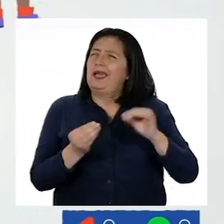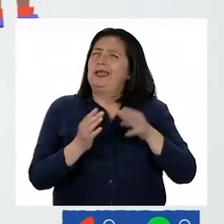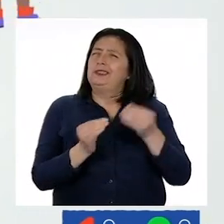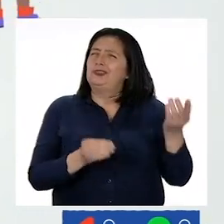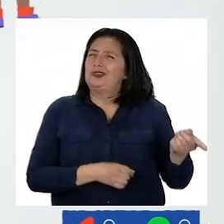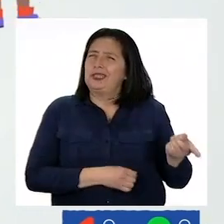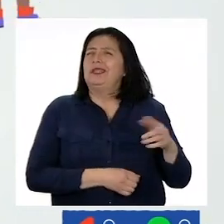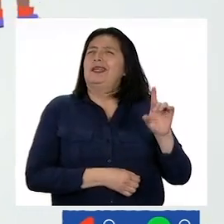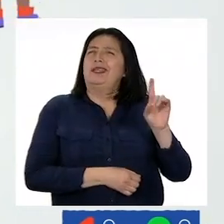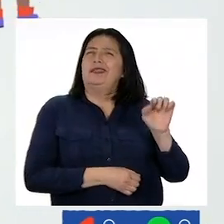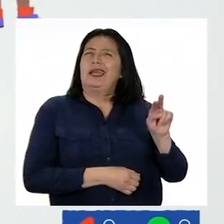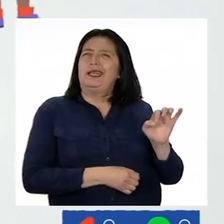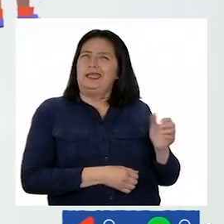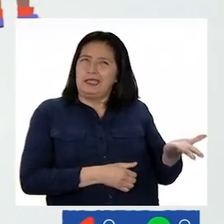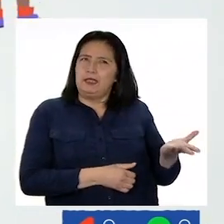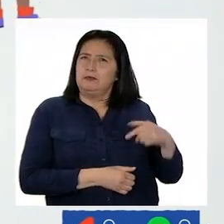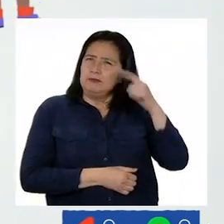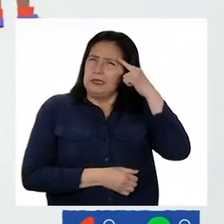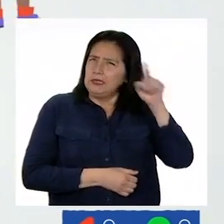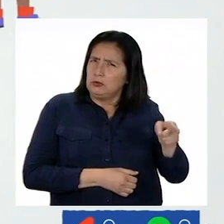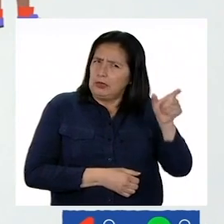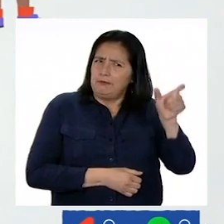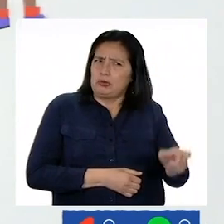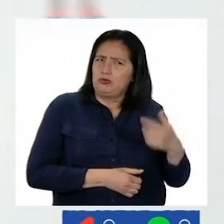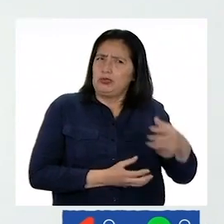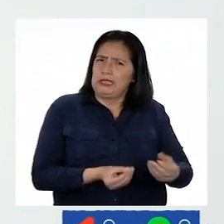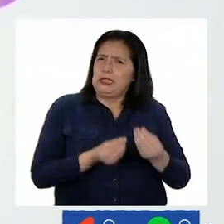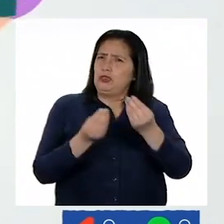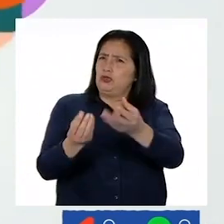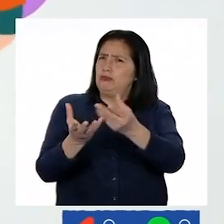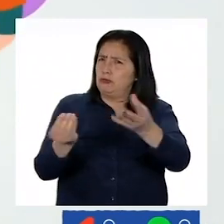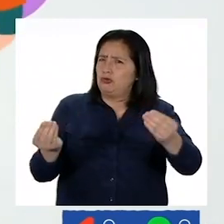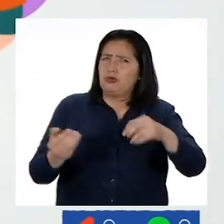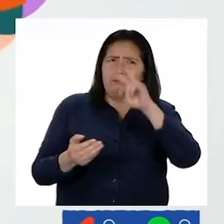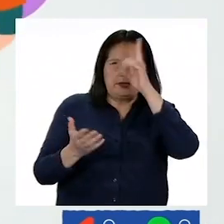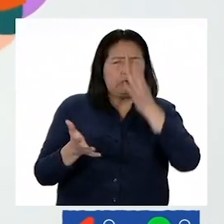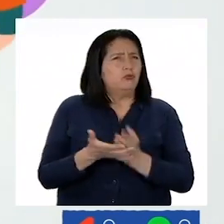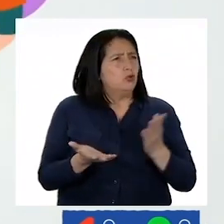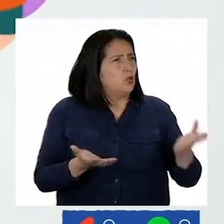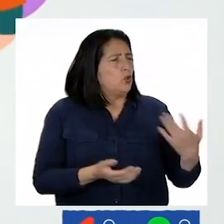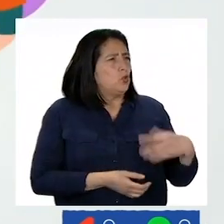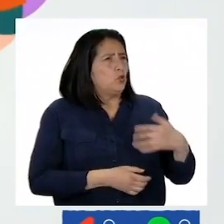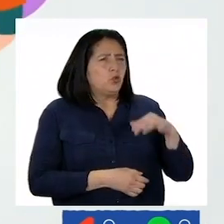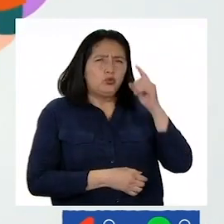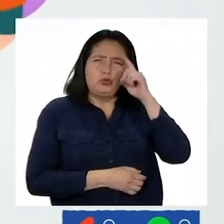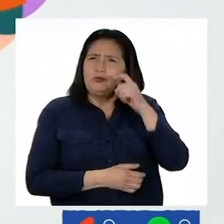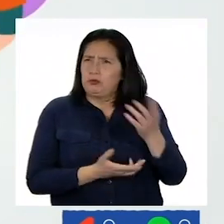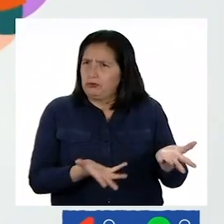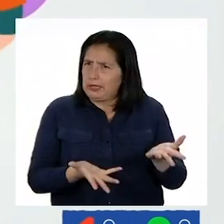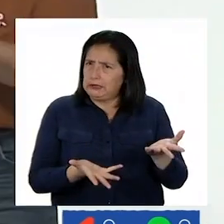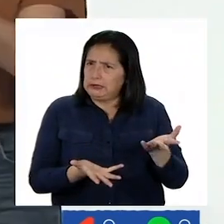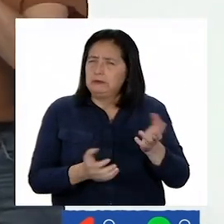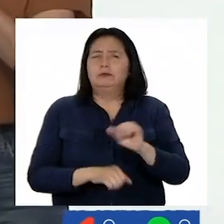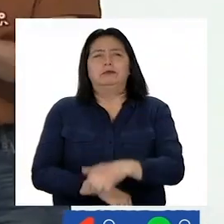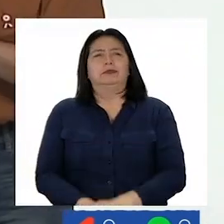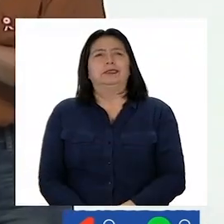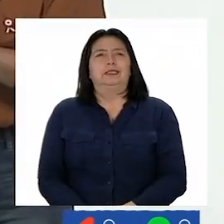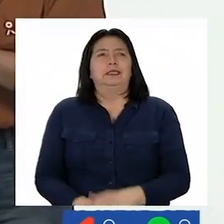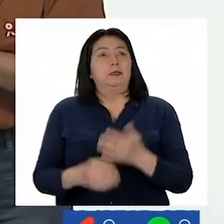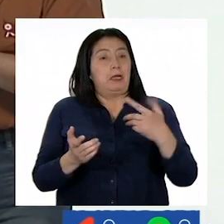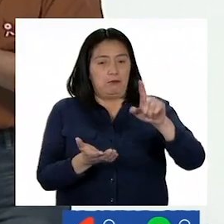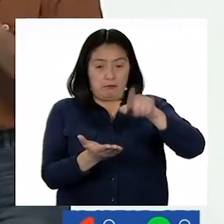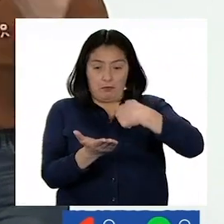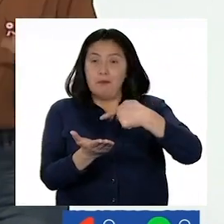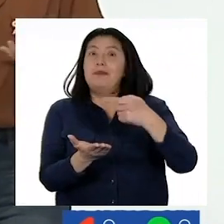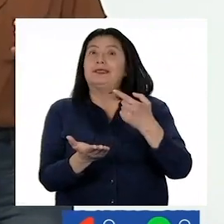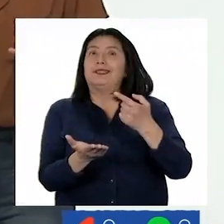experiencia de Daniel? ¿Creen que es una persona que aportó mucho al Perú atravesando sus dificultades? Me ha